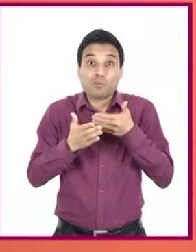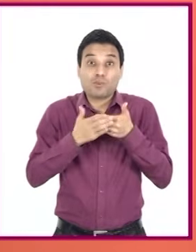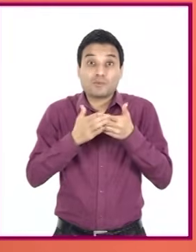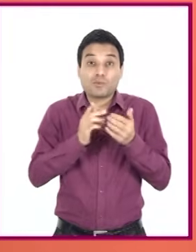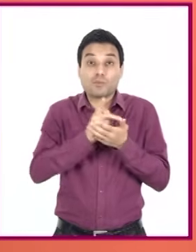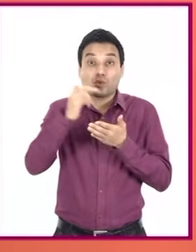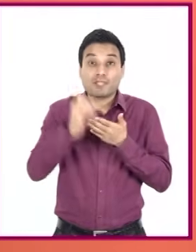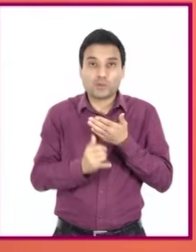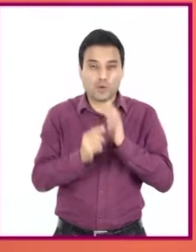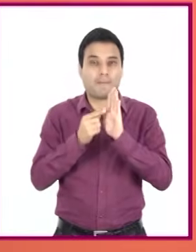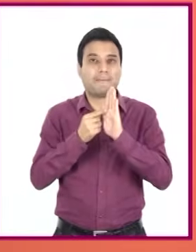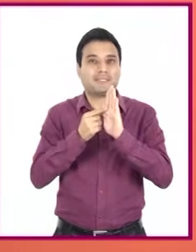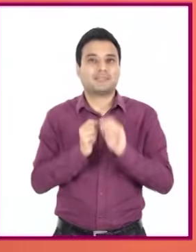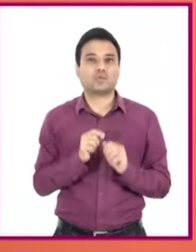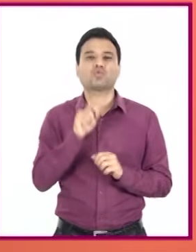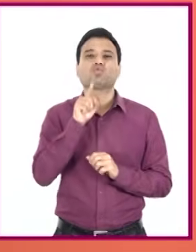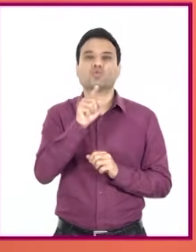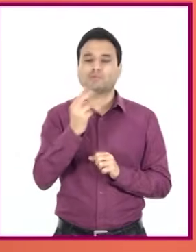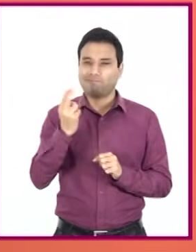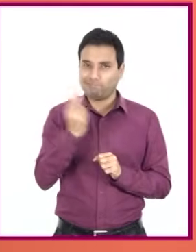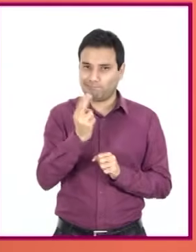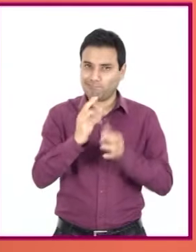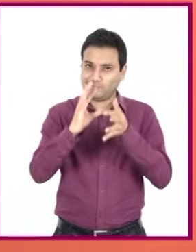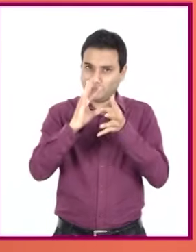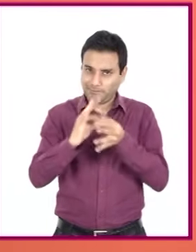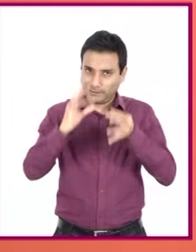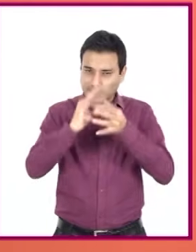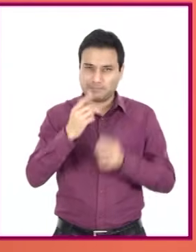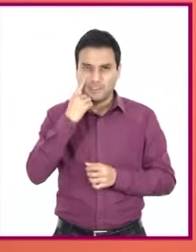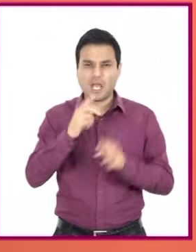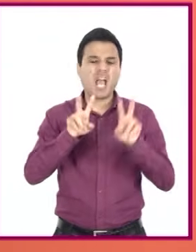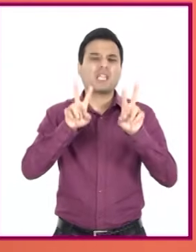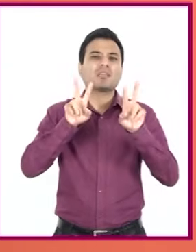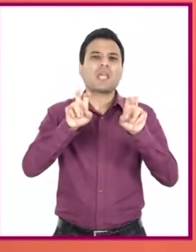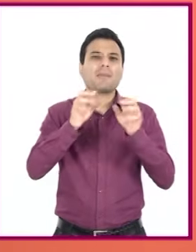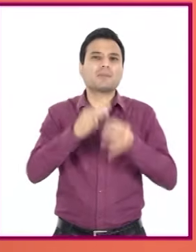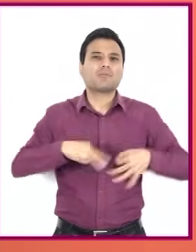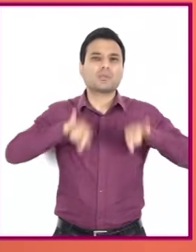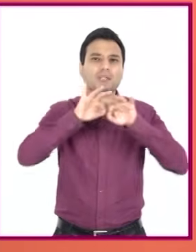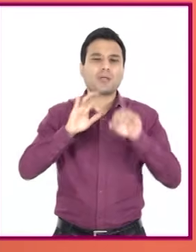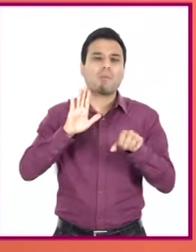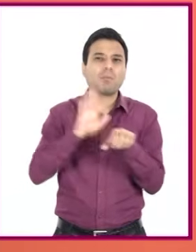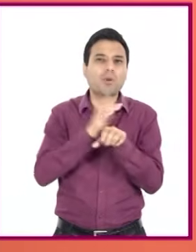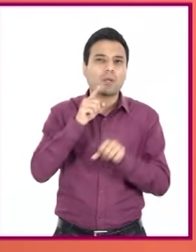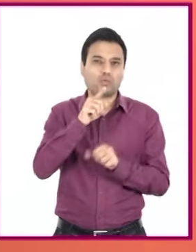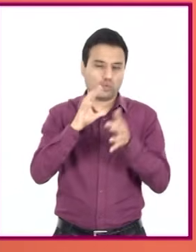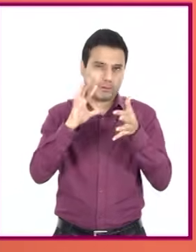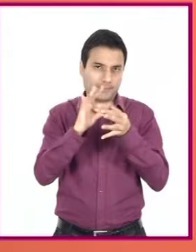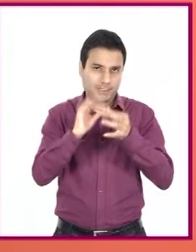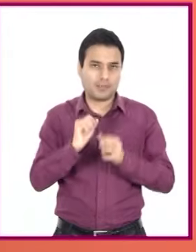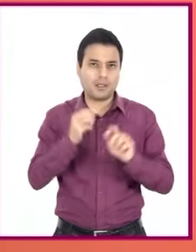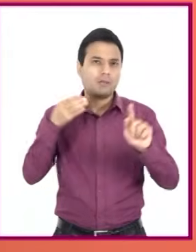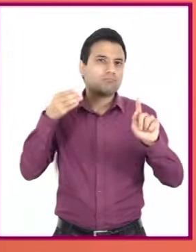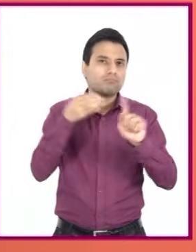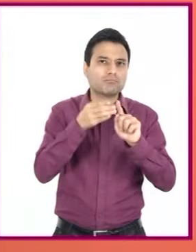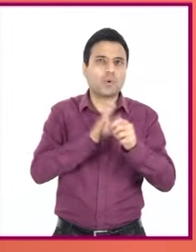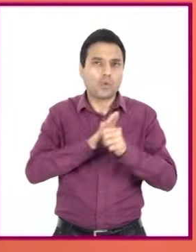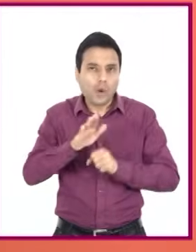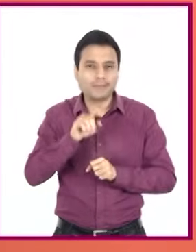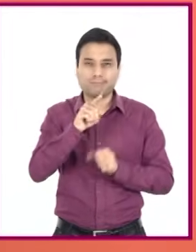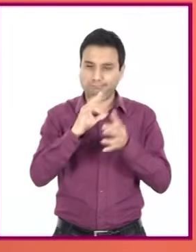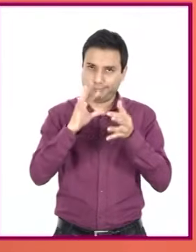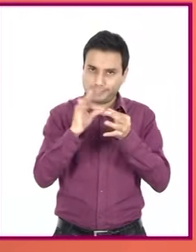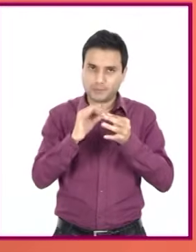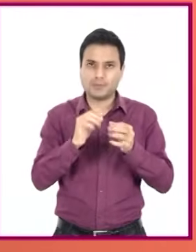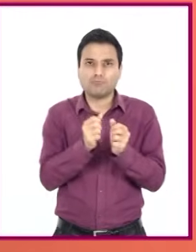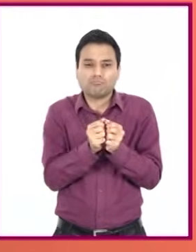En esta etapa expongan la importancia de haber realizado su trabajo, cuál fue su propósito, cómo se